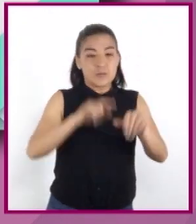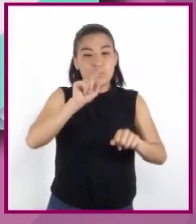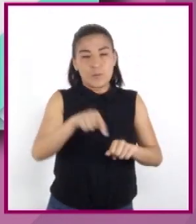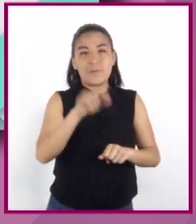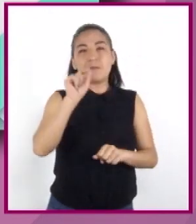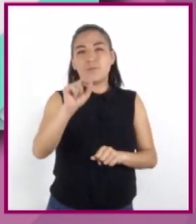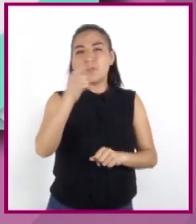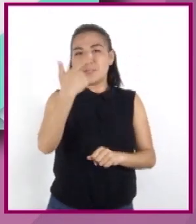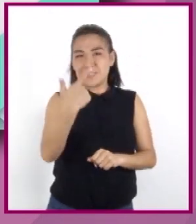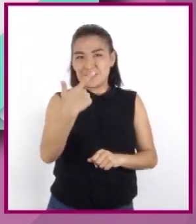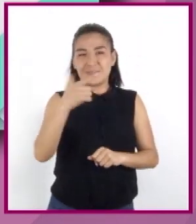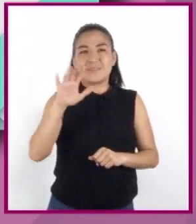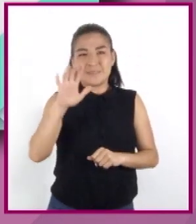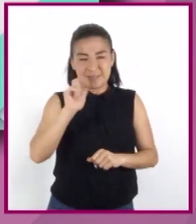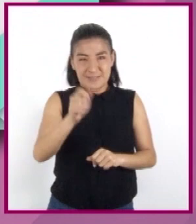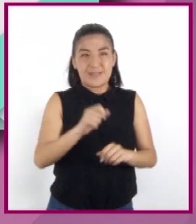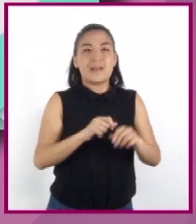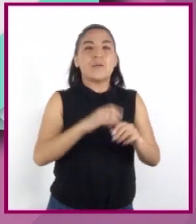5,7.5,